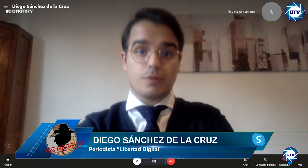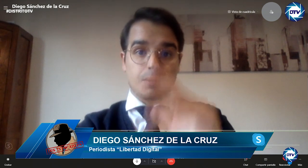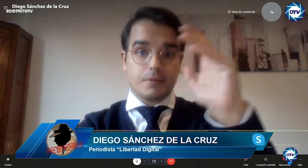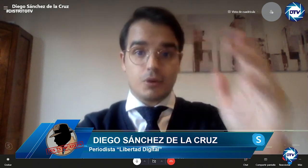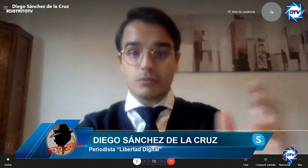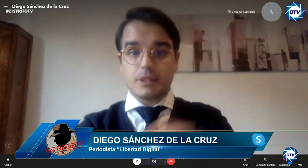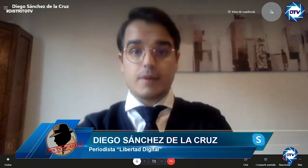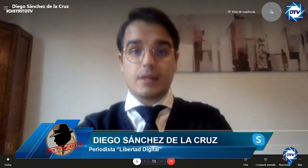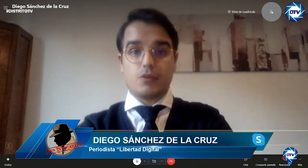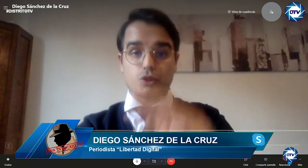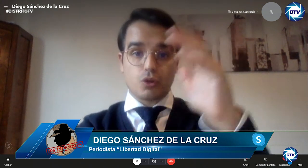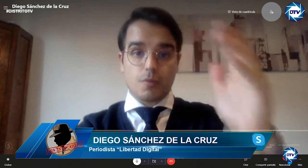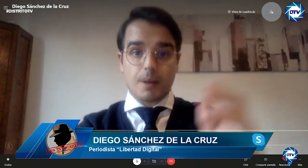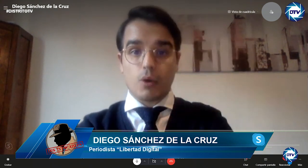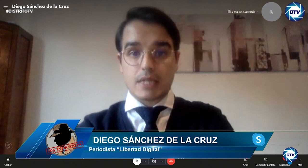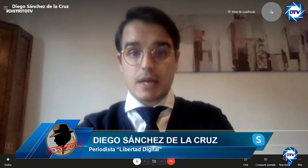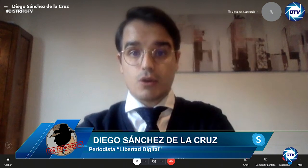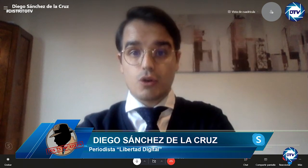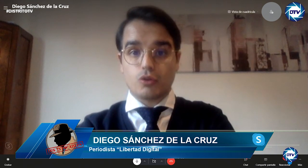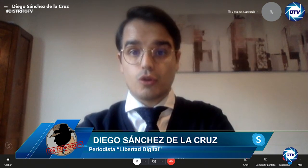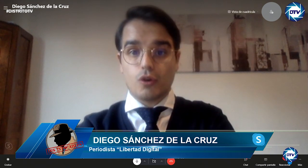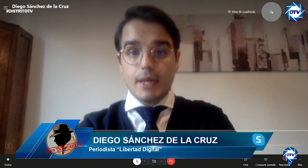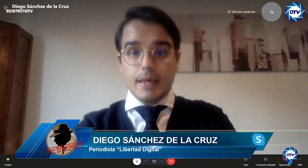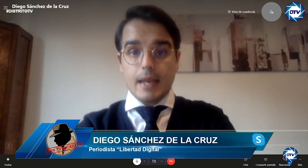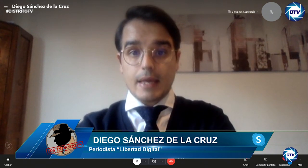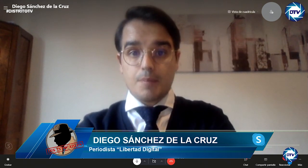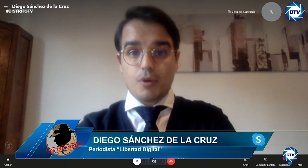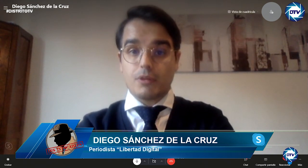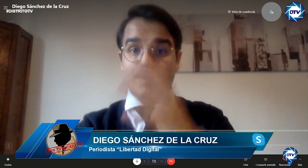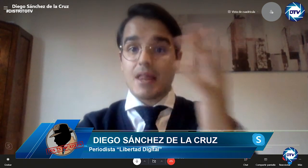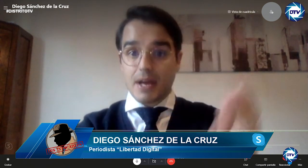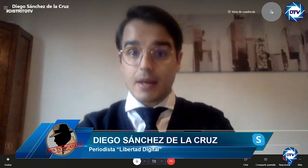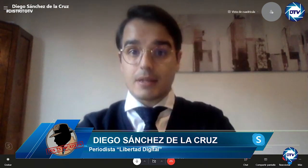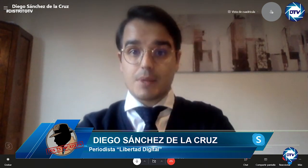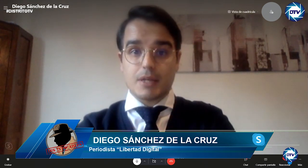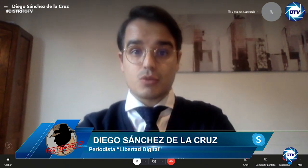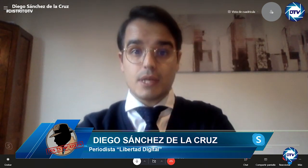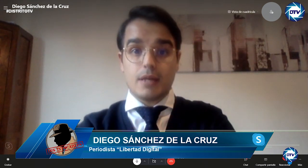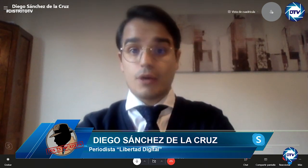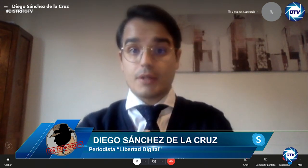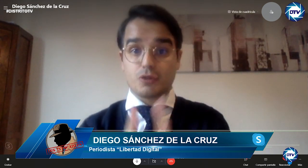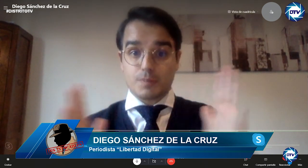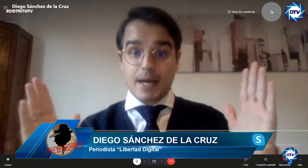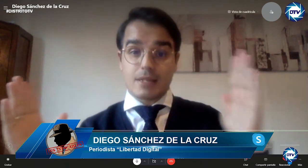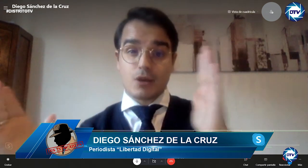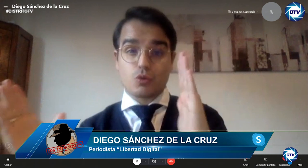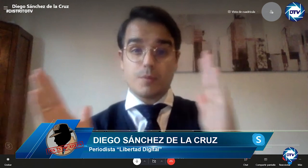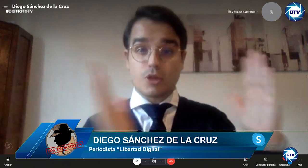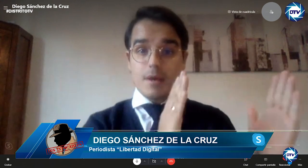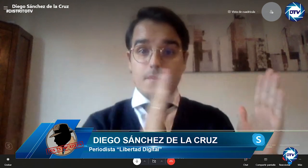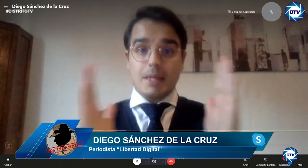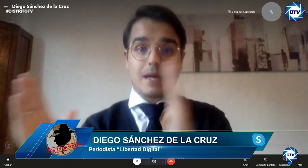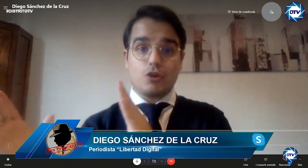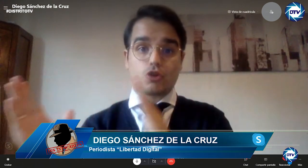políticos, ¿no? Con Isabel Díaz Ayuso, con Pablo Casado, ¿no? Con todo el equipo de Esperanza Aguirre también en su día, y lo que intento explicar es en los